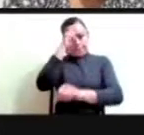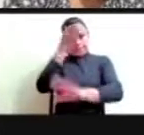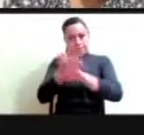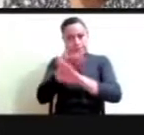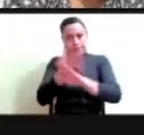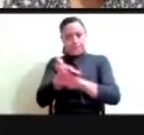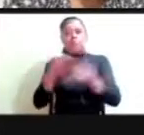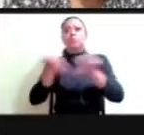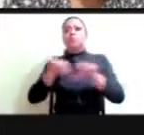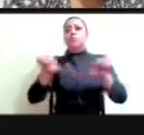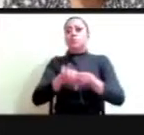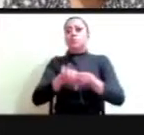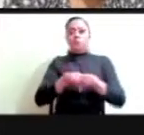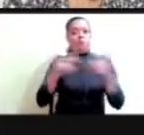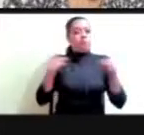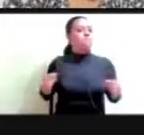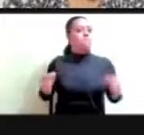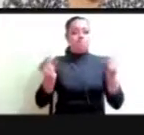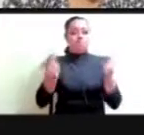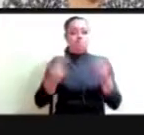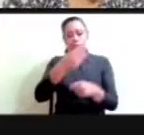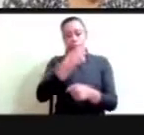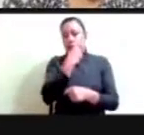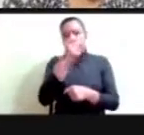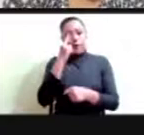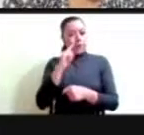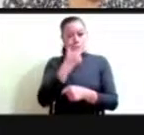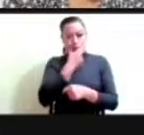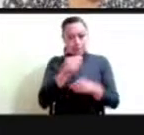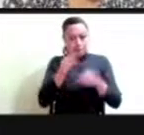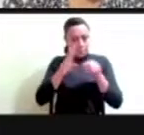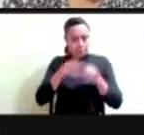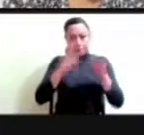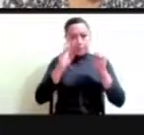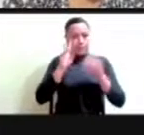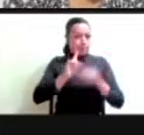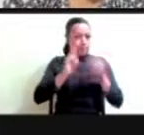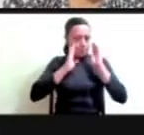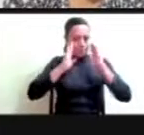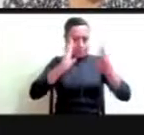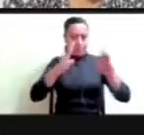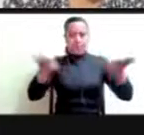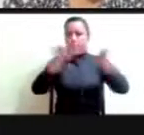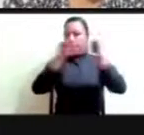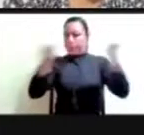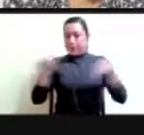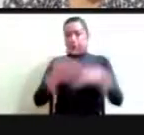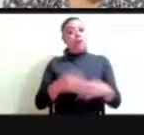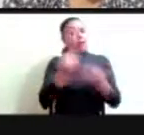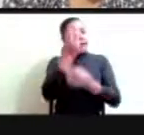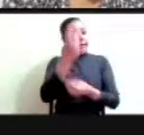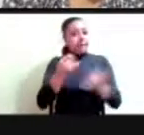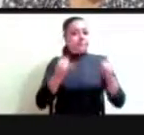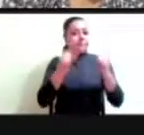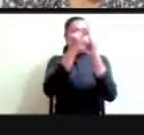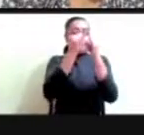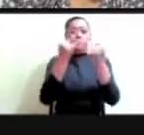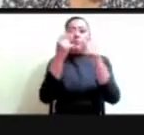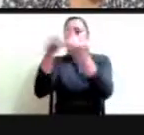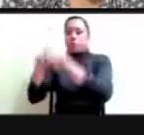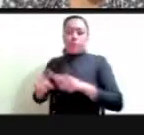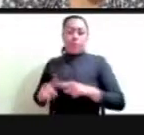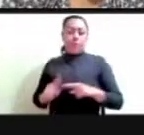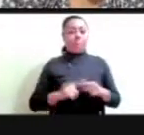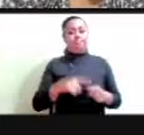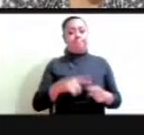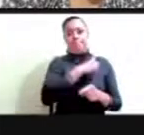de género. Es indudablemente una deuda que el Estado y sus instituciones tienen aún con nosotras. El Comité para la Eliminación